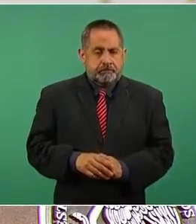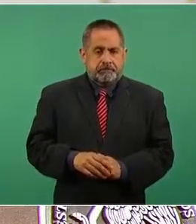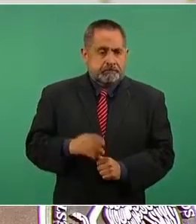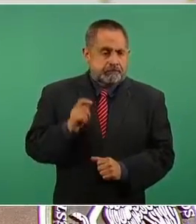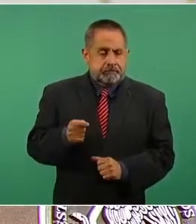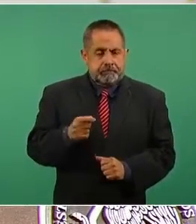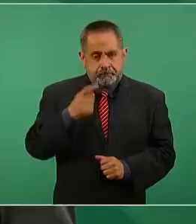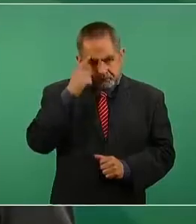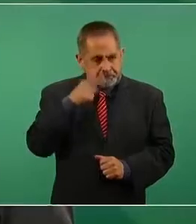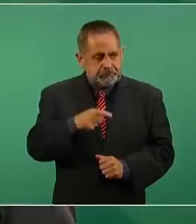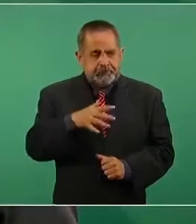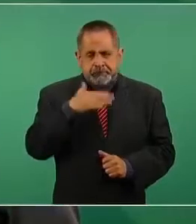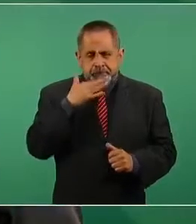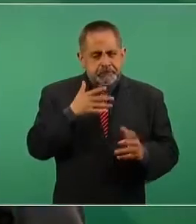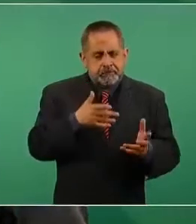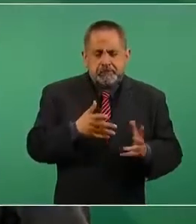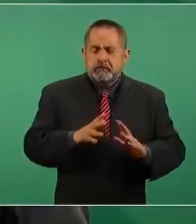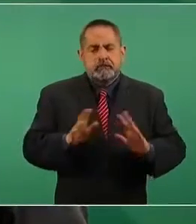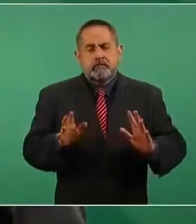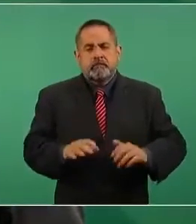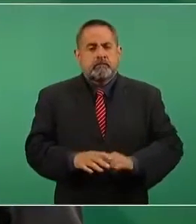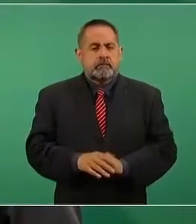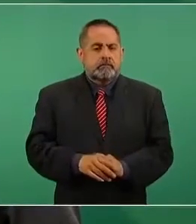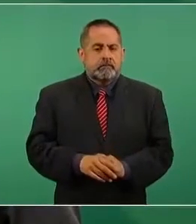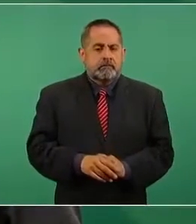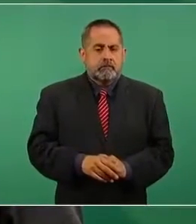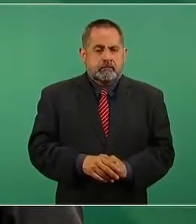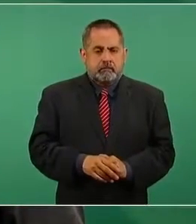de un acto de corrupción,